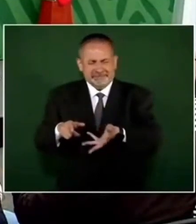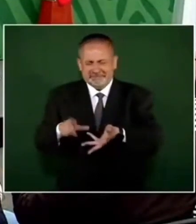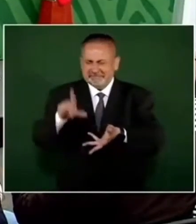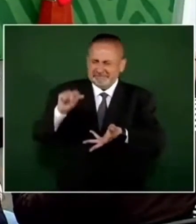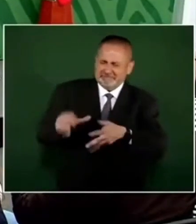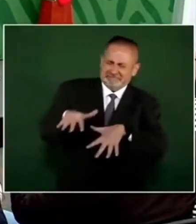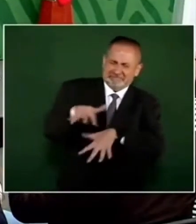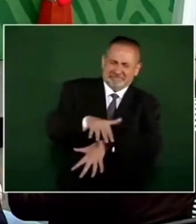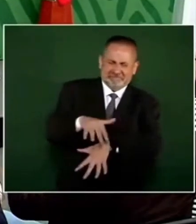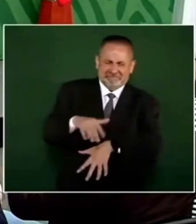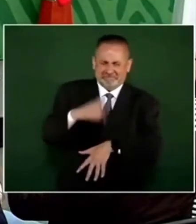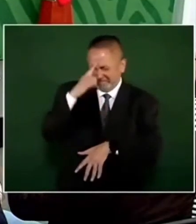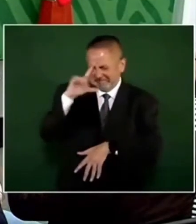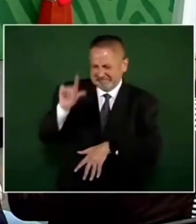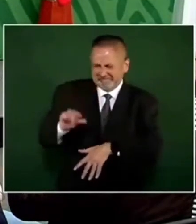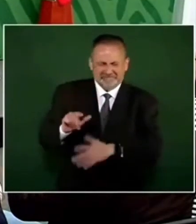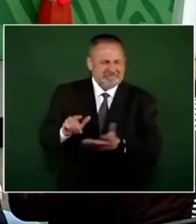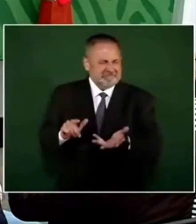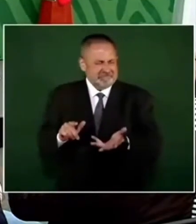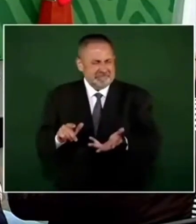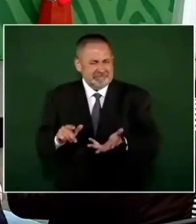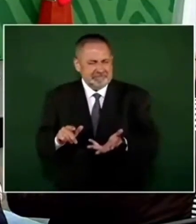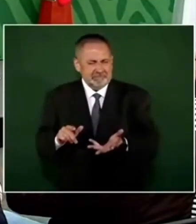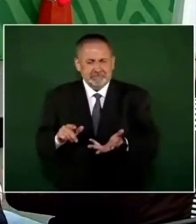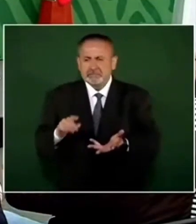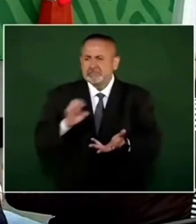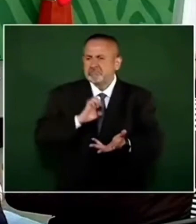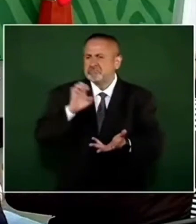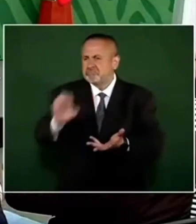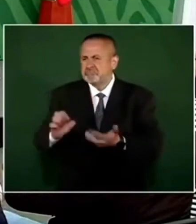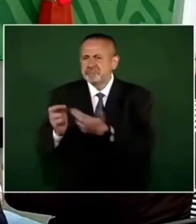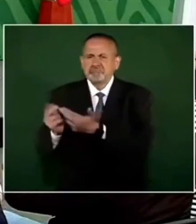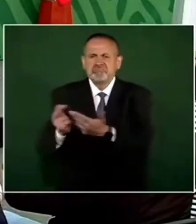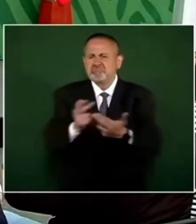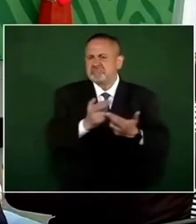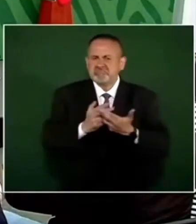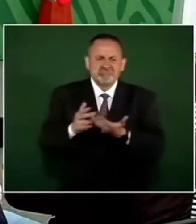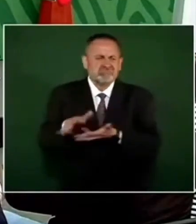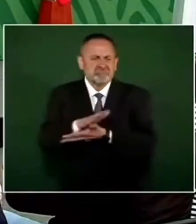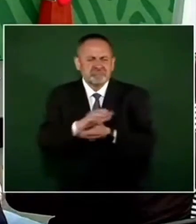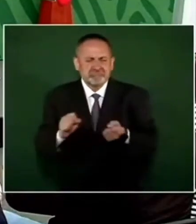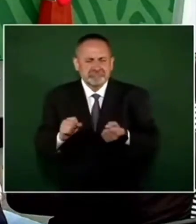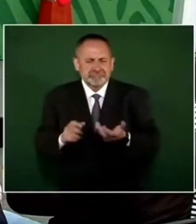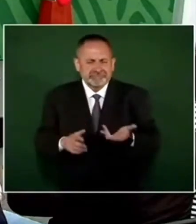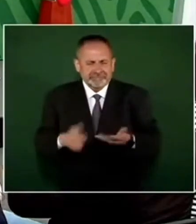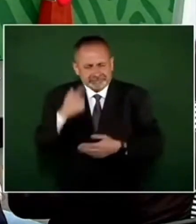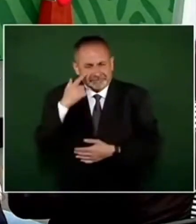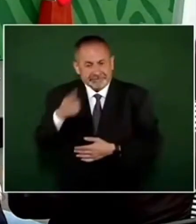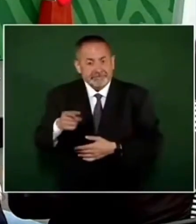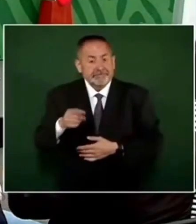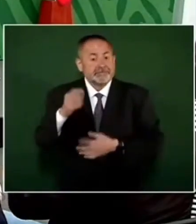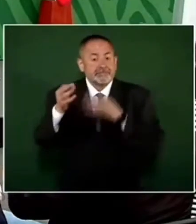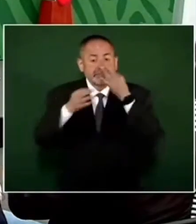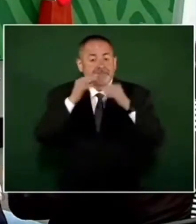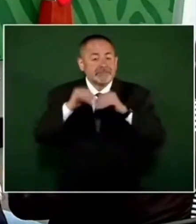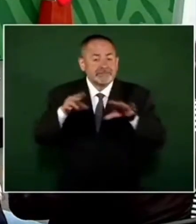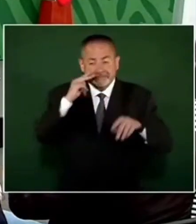ignominiosa, odio y destrucción. ¿Cómo se llamaba la confederación?